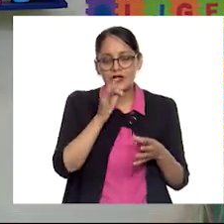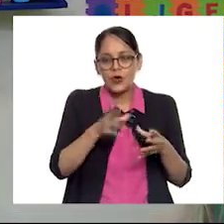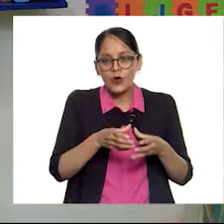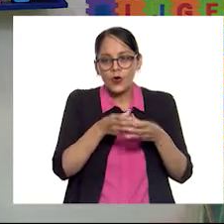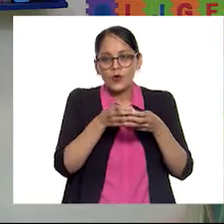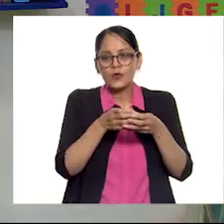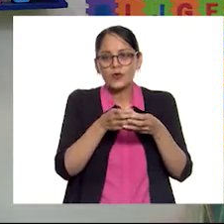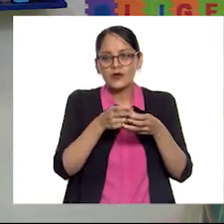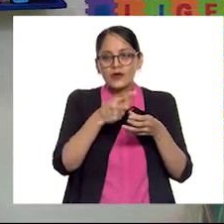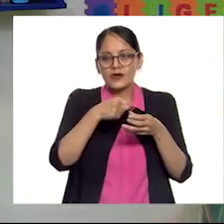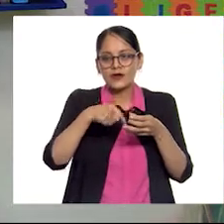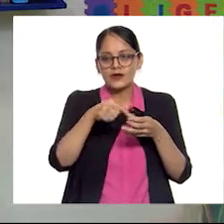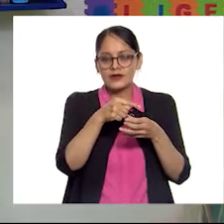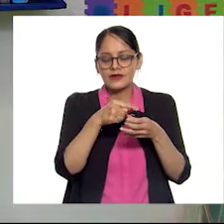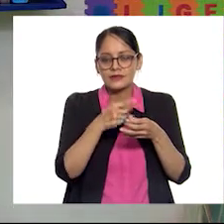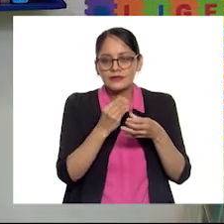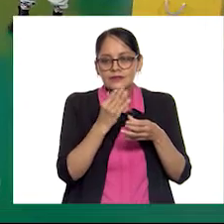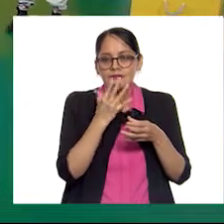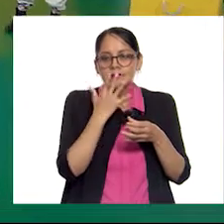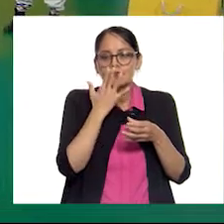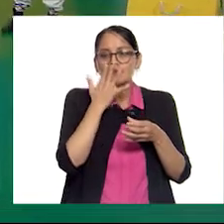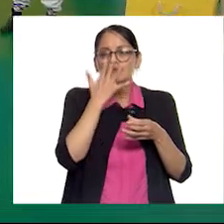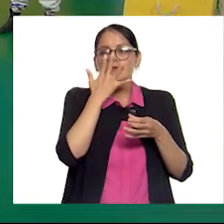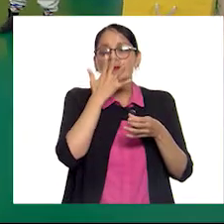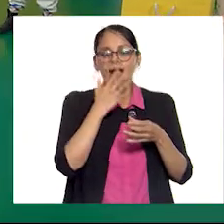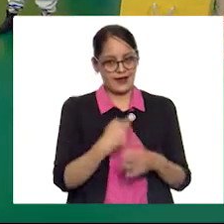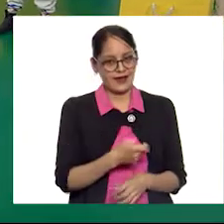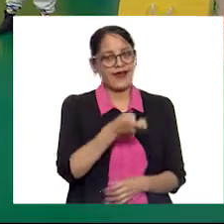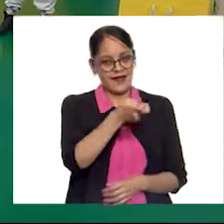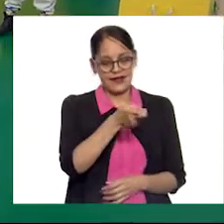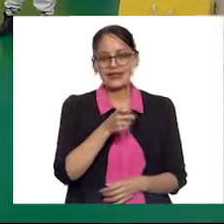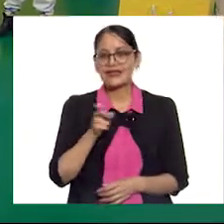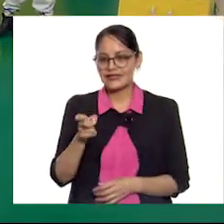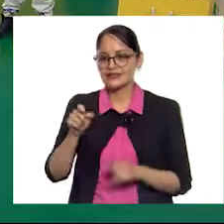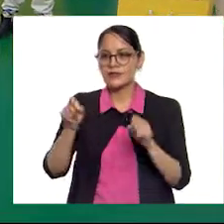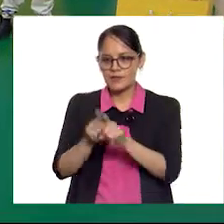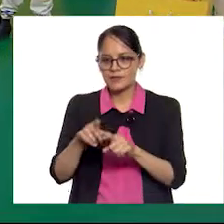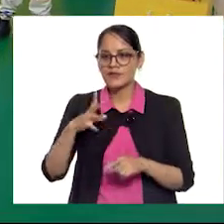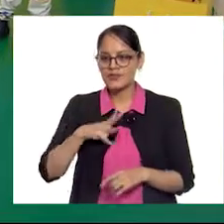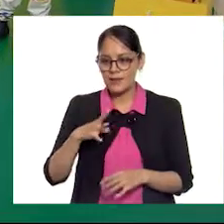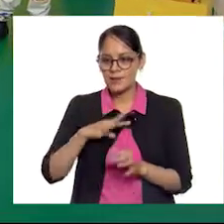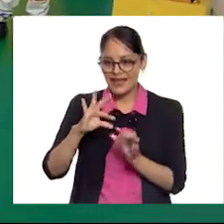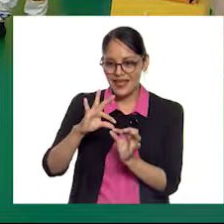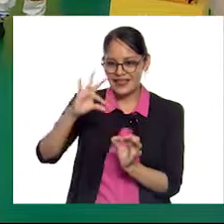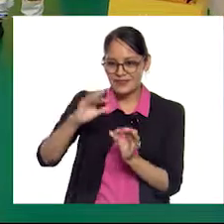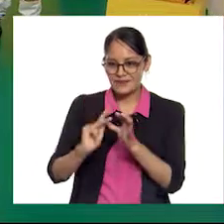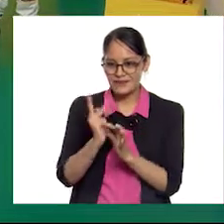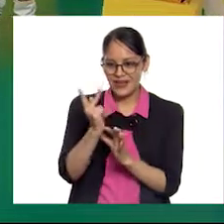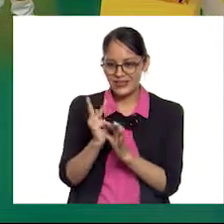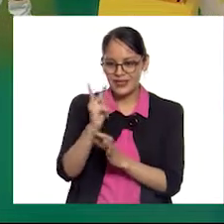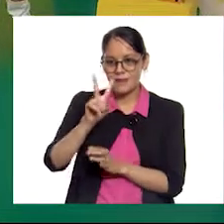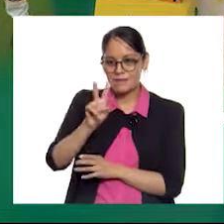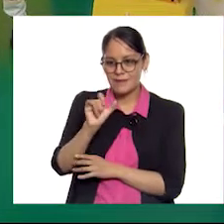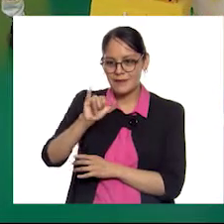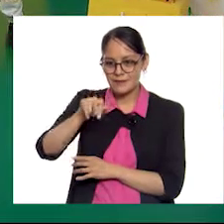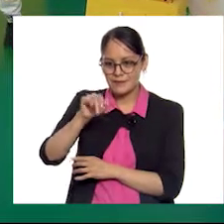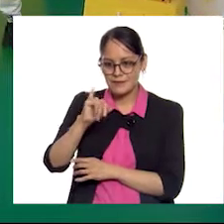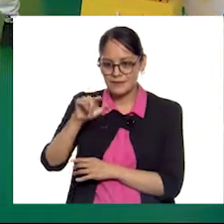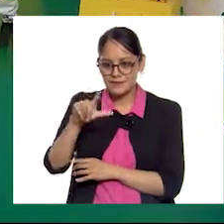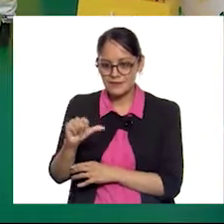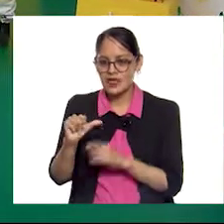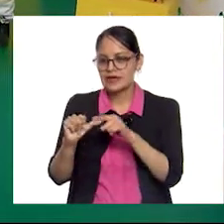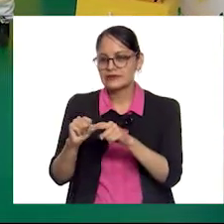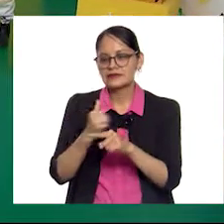pero con el puro olor. Con el puro olor, exacto, y también tenemos unas varitas de vainilla y es el placer que te provoca todo eso,